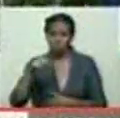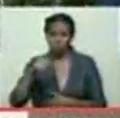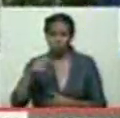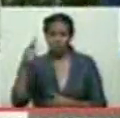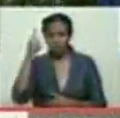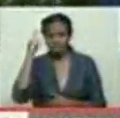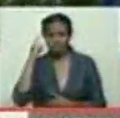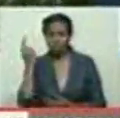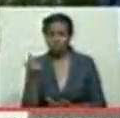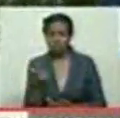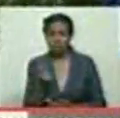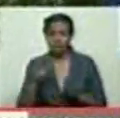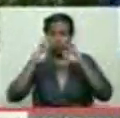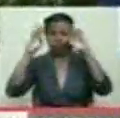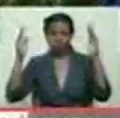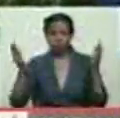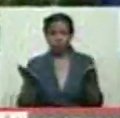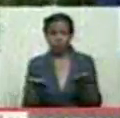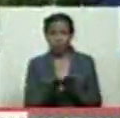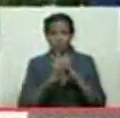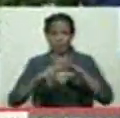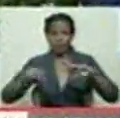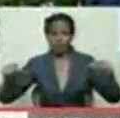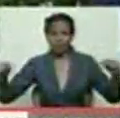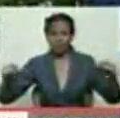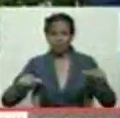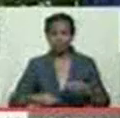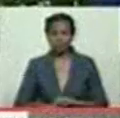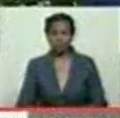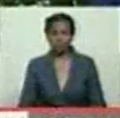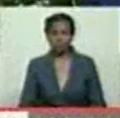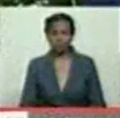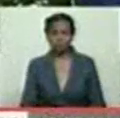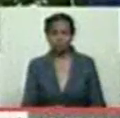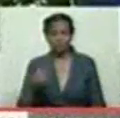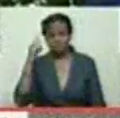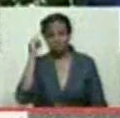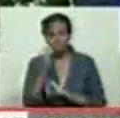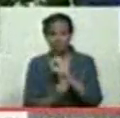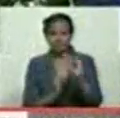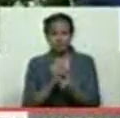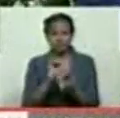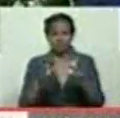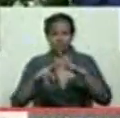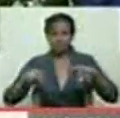Día Mundial de la Tierra, Día Internacional de la Tierra,